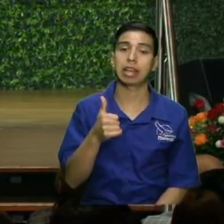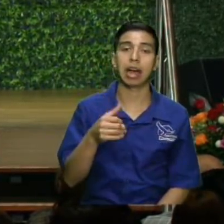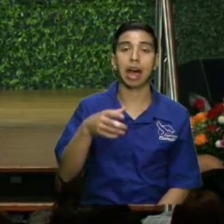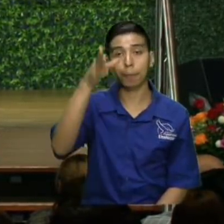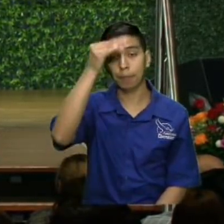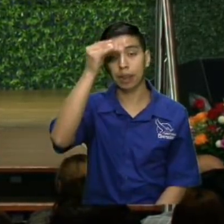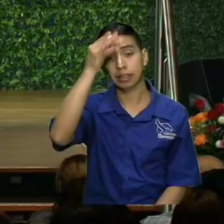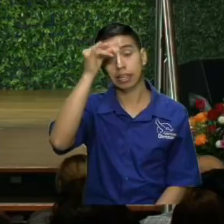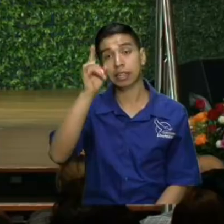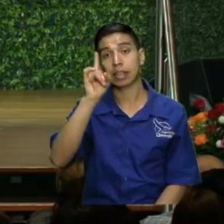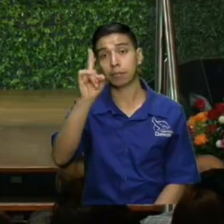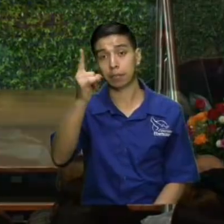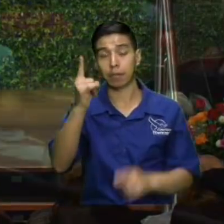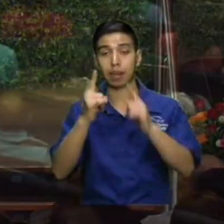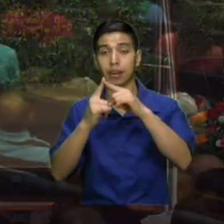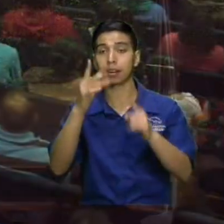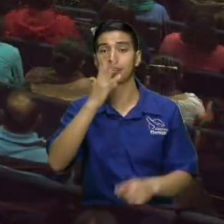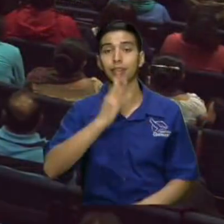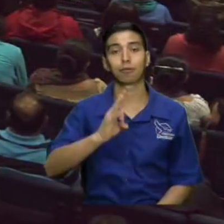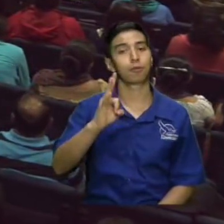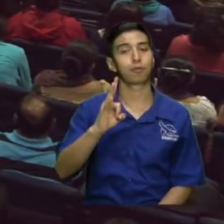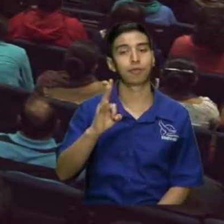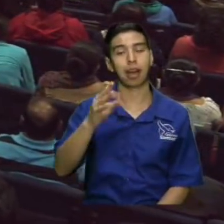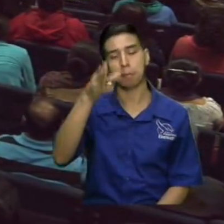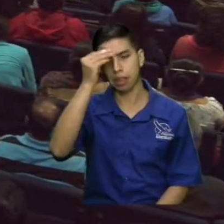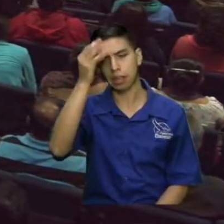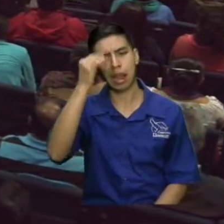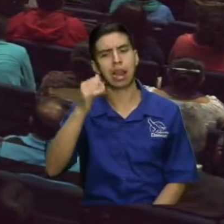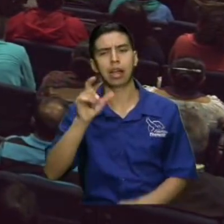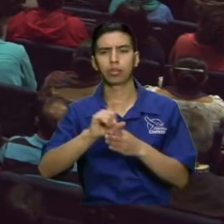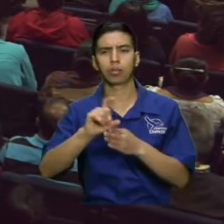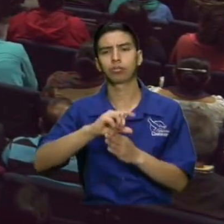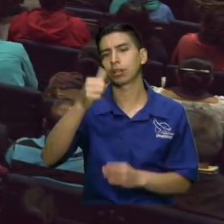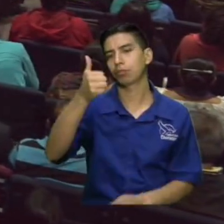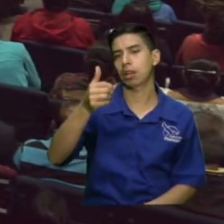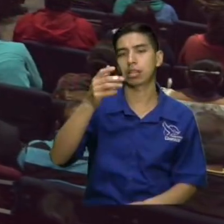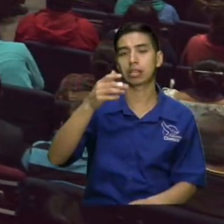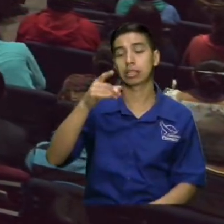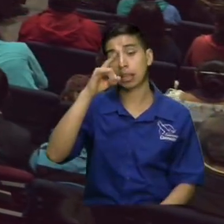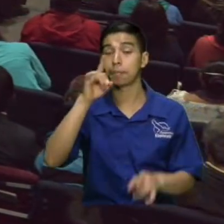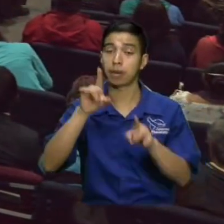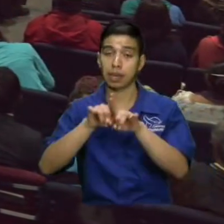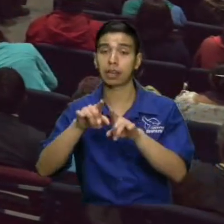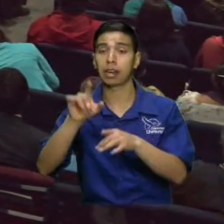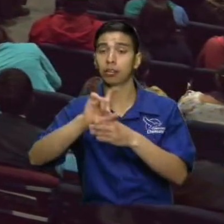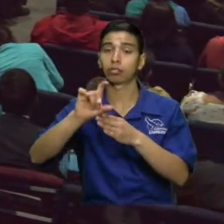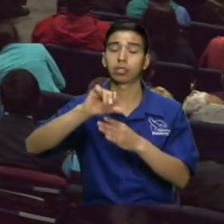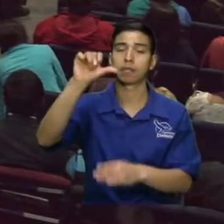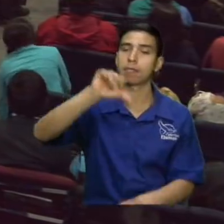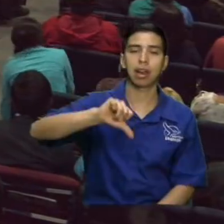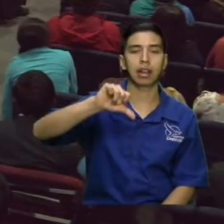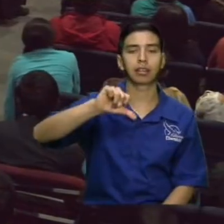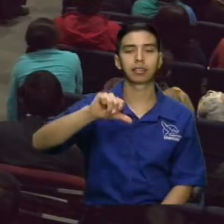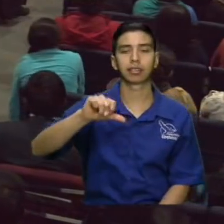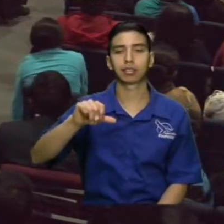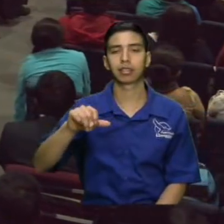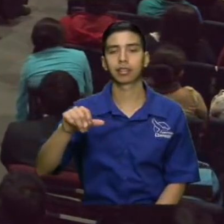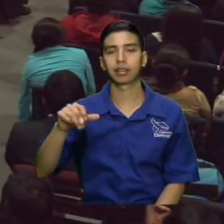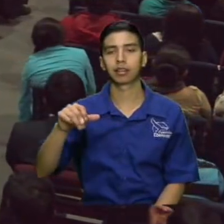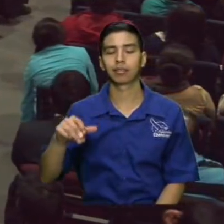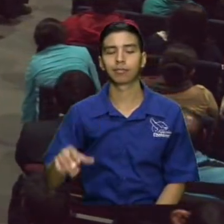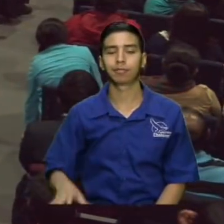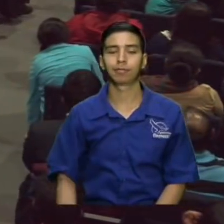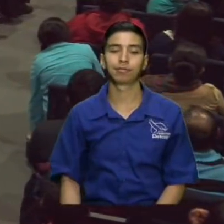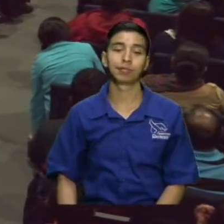Ya cuando uno llega con los nietos, ya sabes, pues, ¿para qué, hermano? Ya no puede uno, ¿va? Solo con los nietos. No, no lo regañes